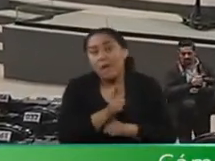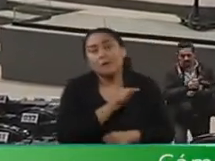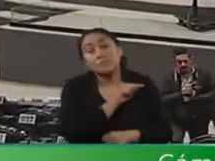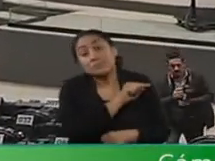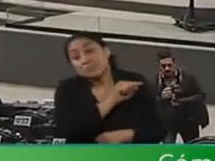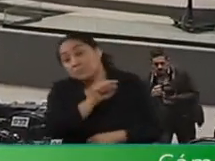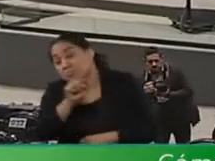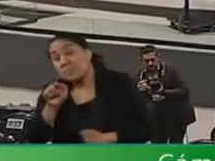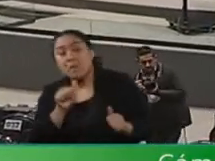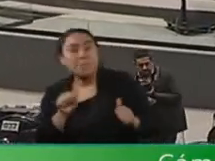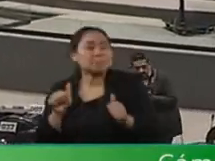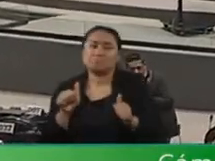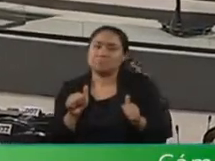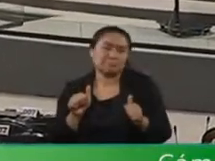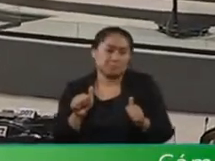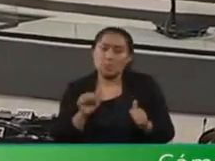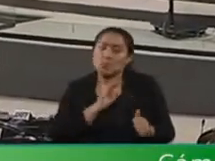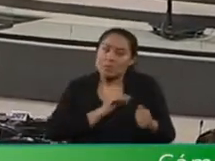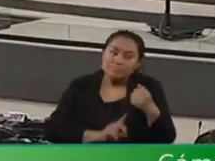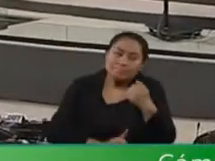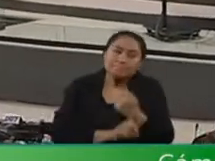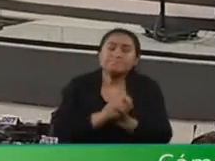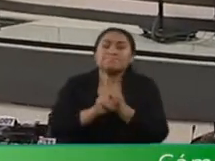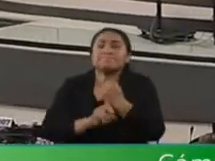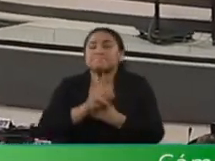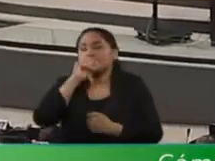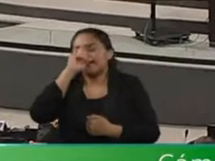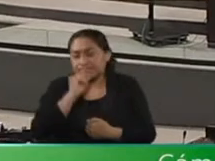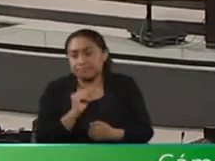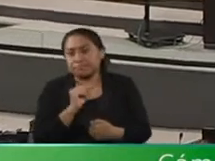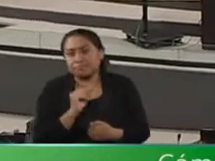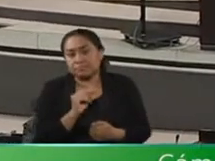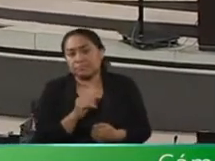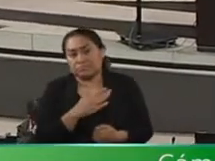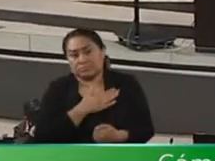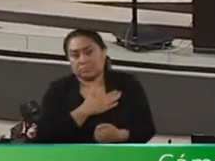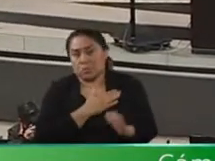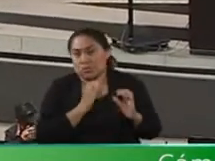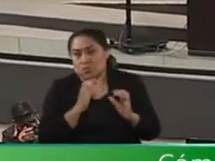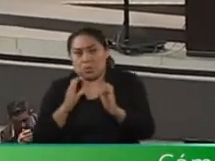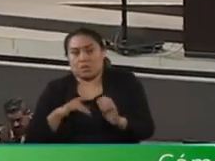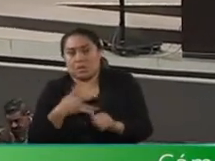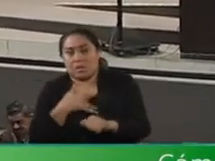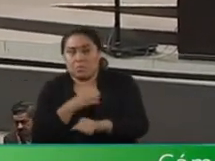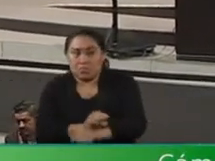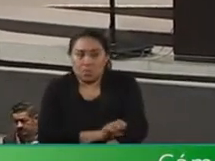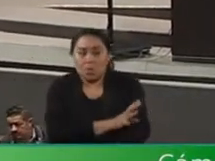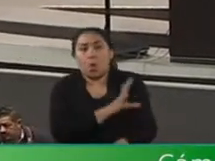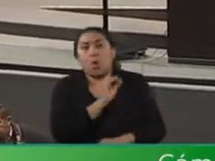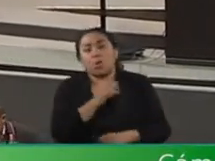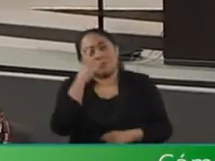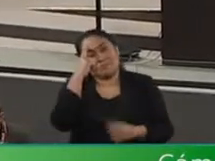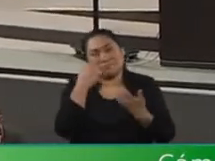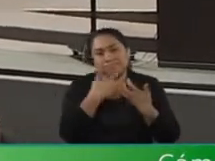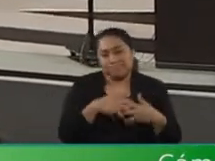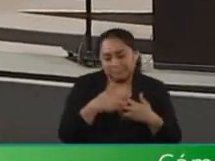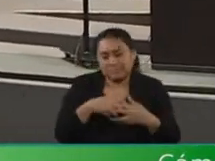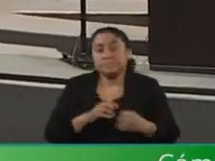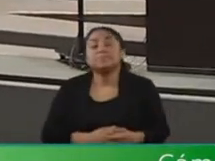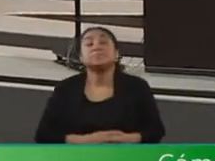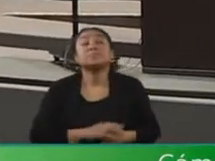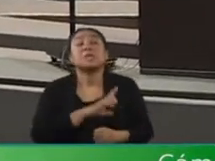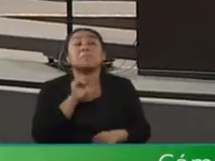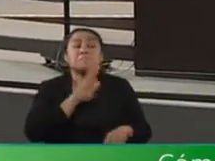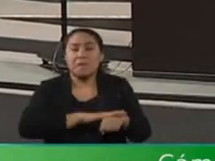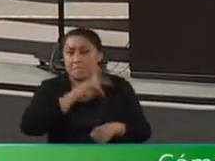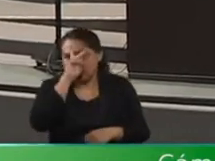exentos de atravesar una situación que comprometa nuestro bienestar emocional o psicológico y la situación se ha